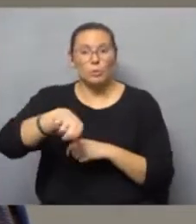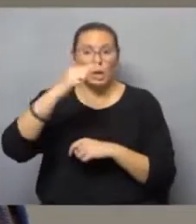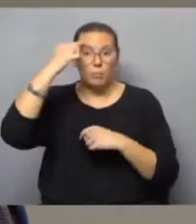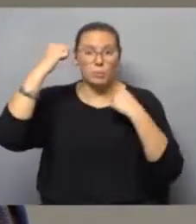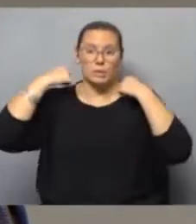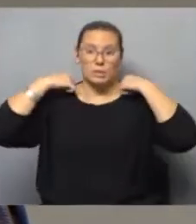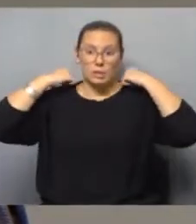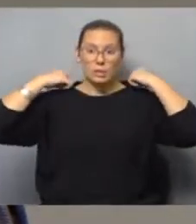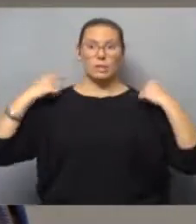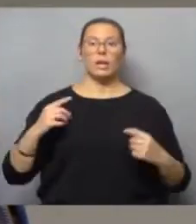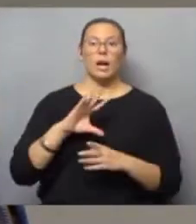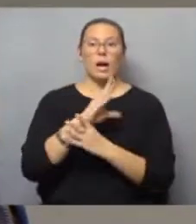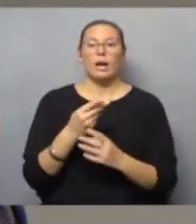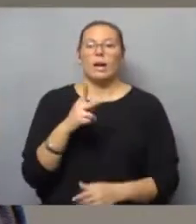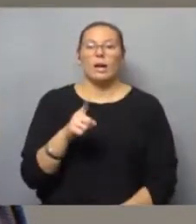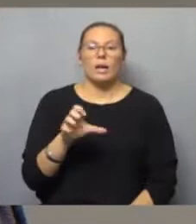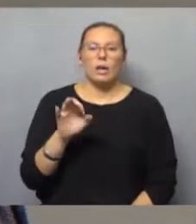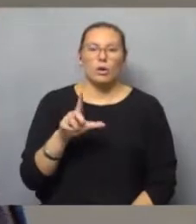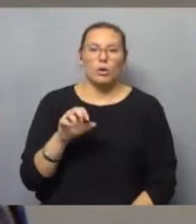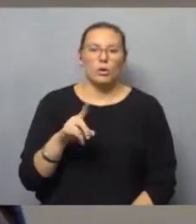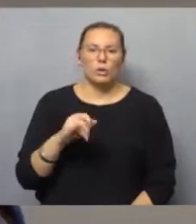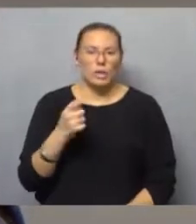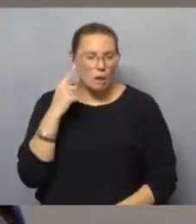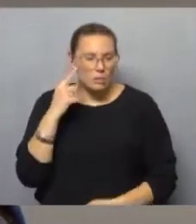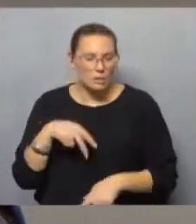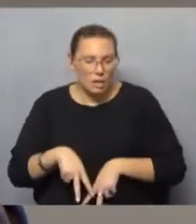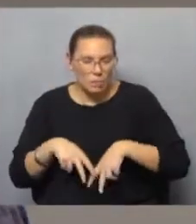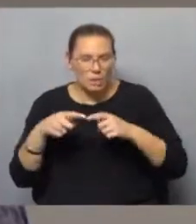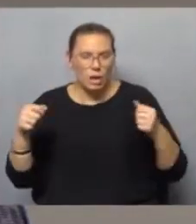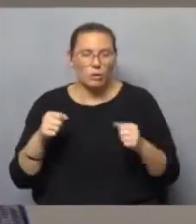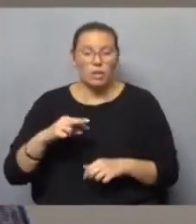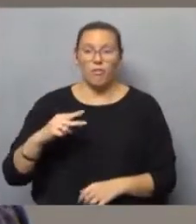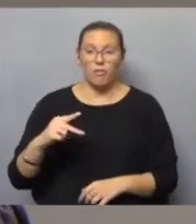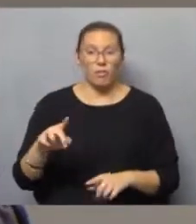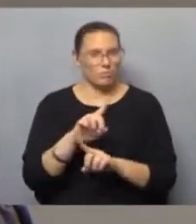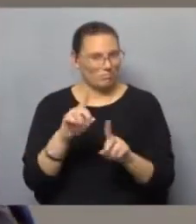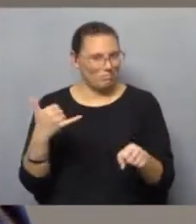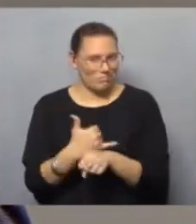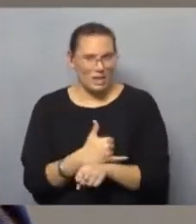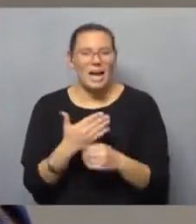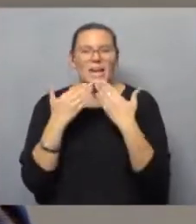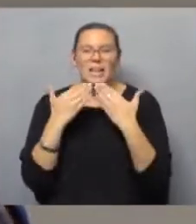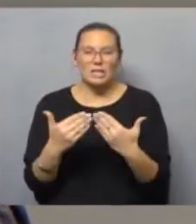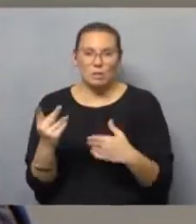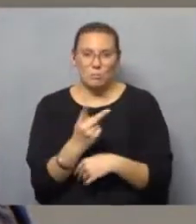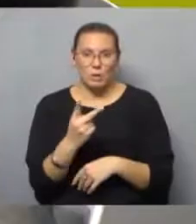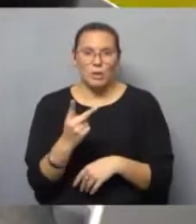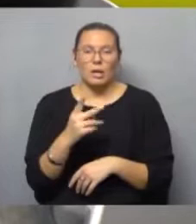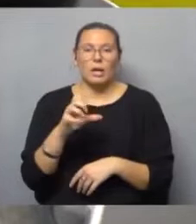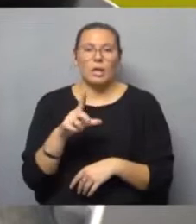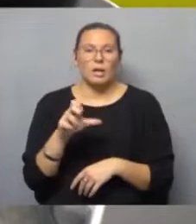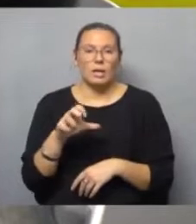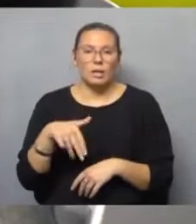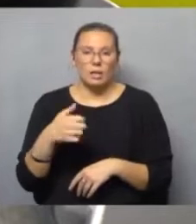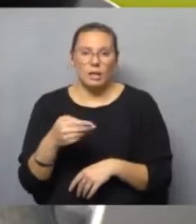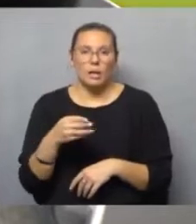que la geología es una ciencia que estudia cosas quietas, están muy equivocados. Les agradecemos muchísimo a la doctora Elena Pil